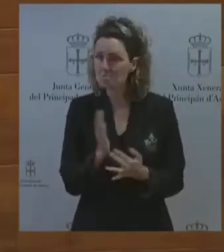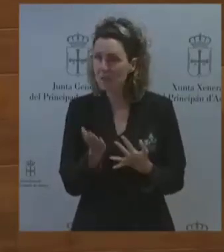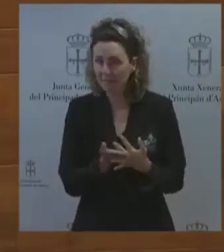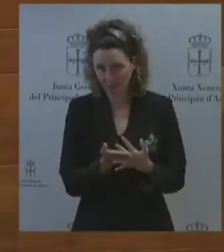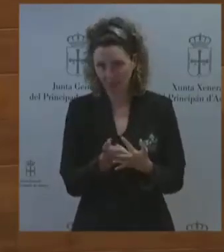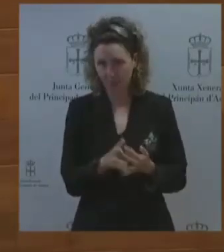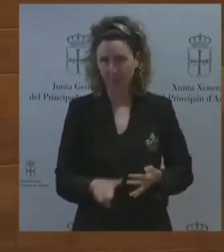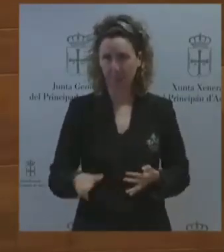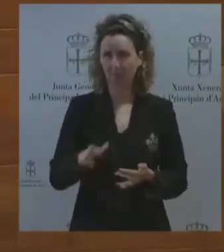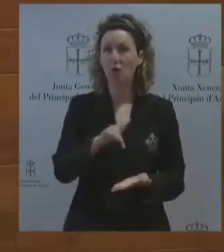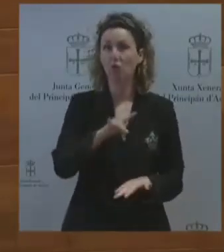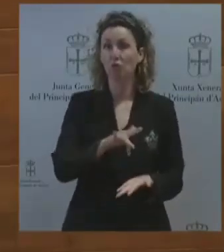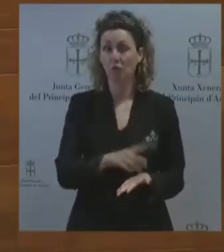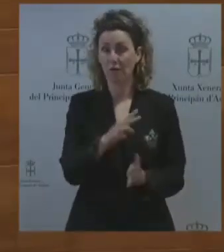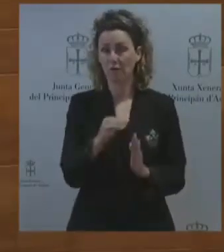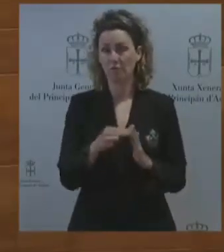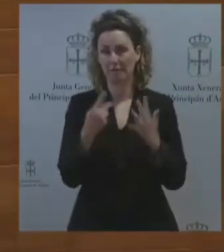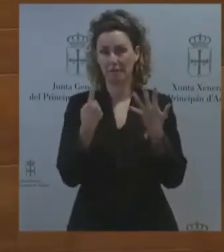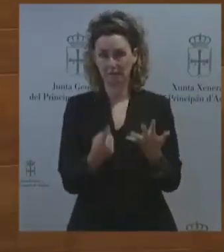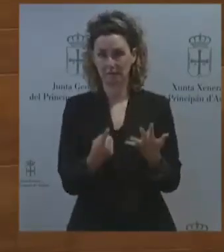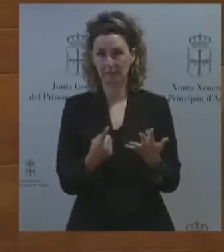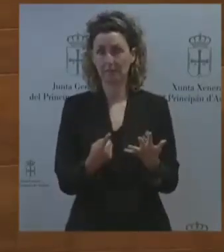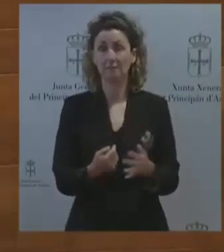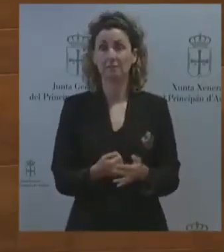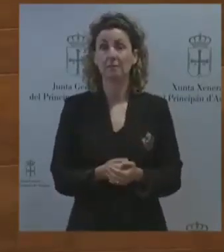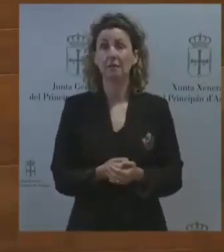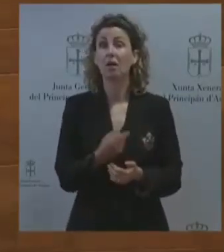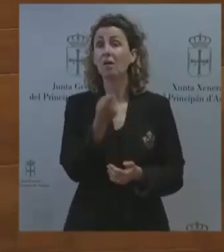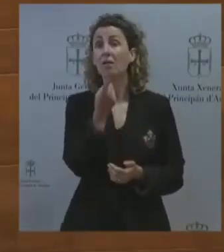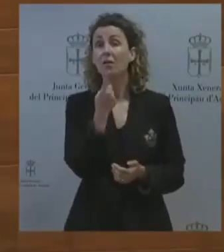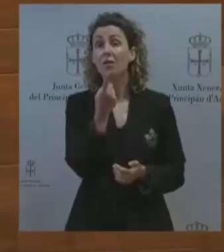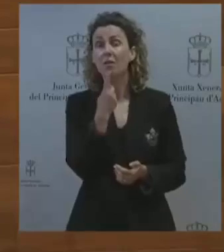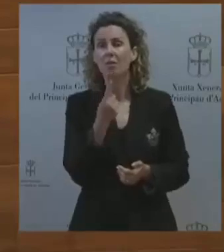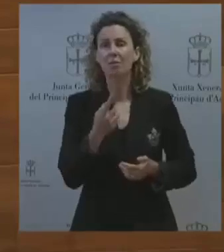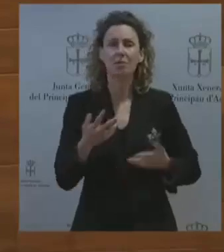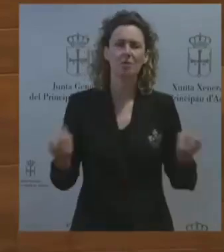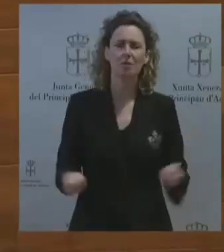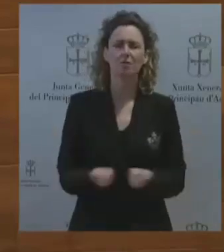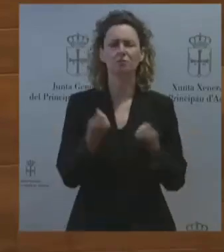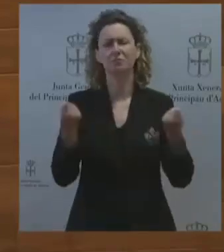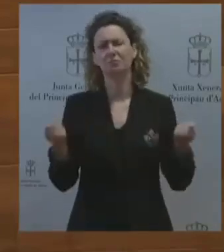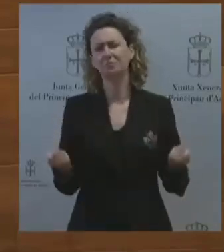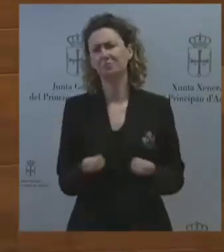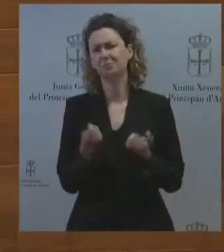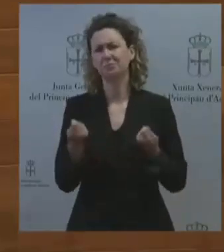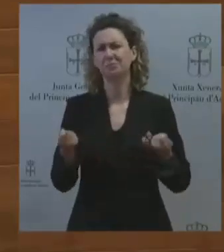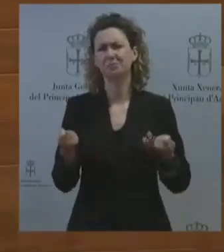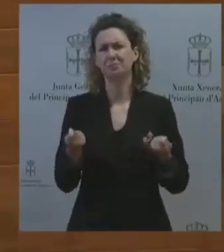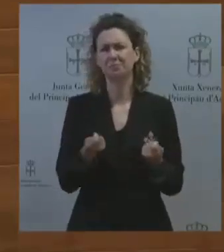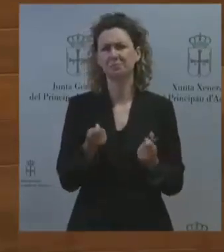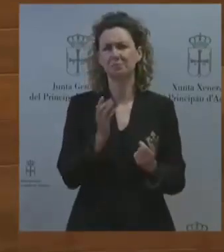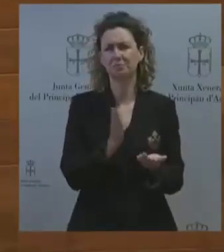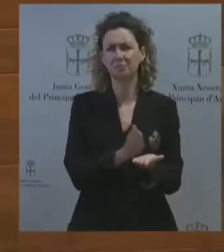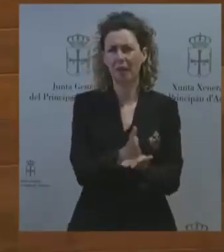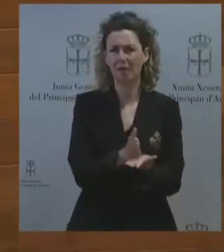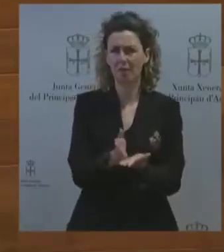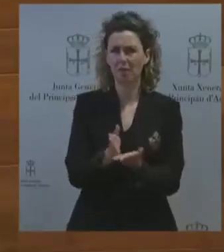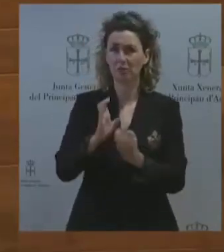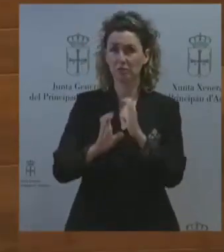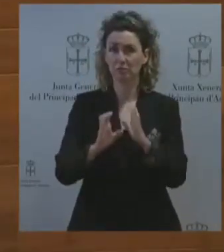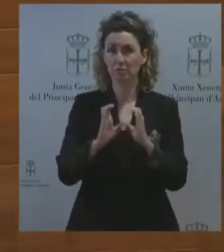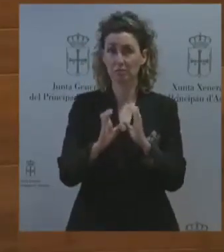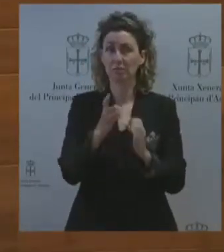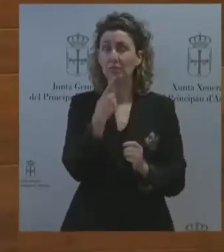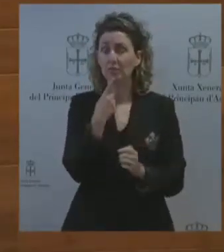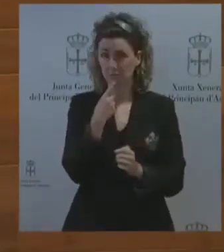Y todavía son capaces de salir a los medios de comunicación vendiendo la gran oportunidad que su gobierno ha logrado para la región,